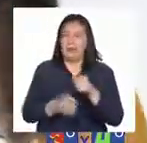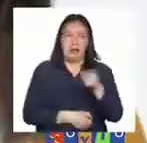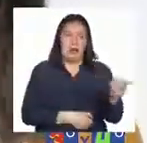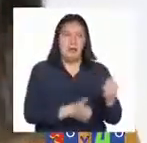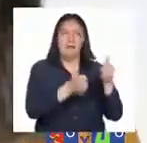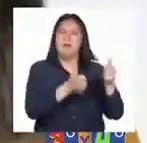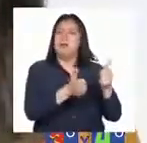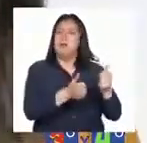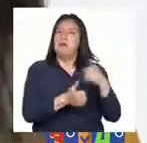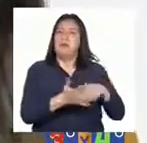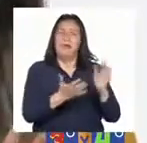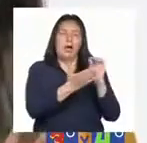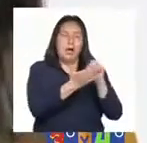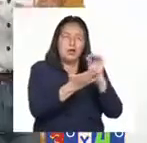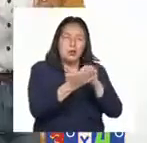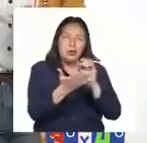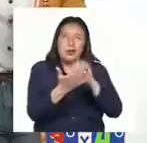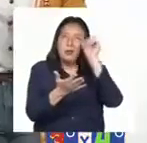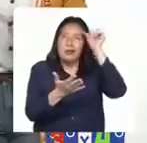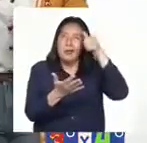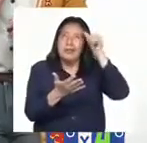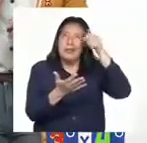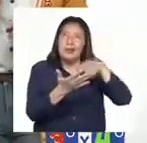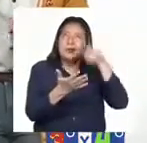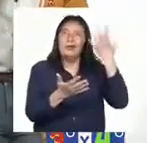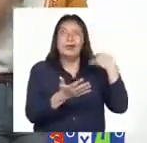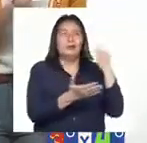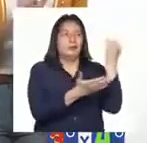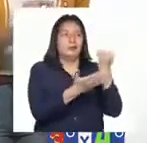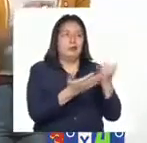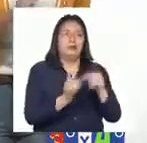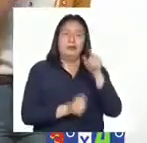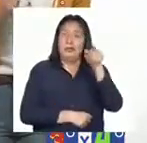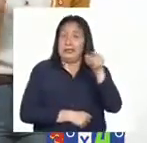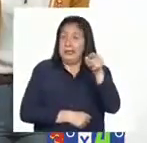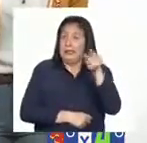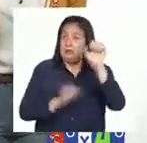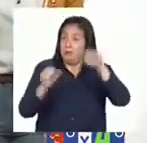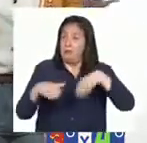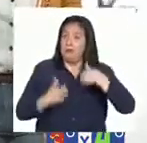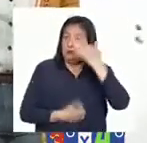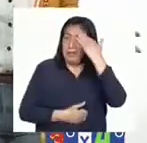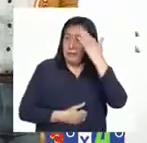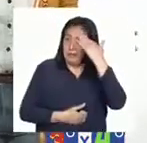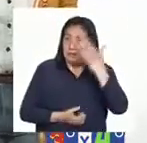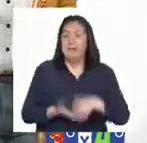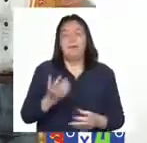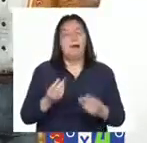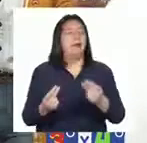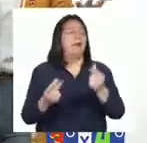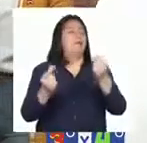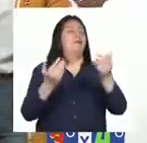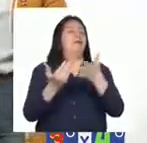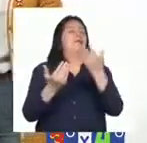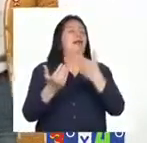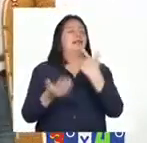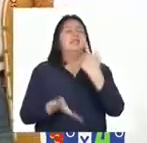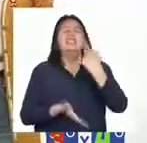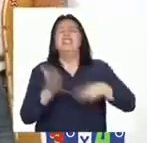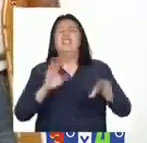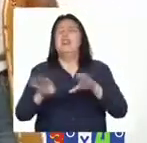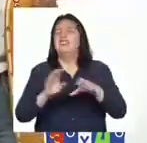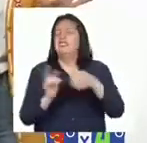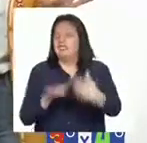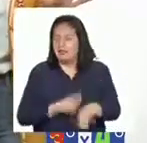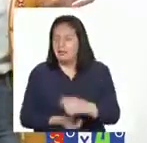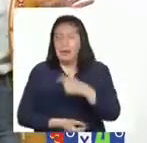fue muy útil anotar los datos que recordaron en un gráfico. De esta forma pudieron saber con mayor facilidad qué operación